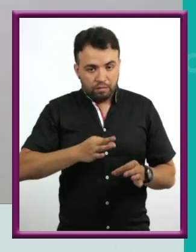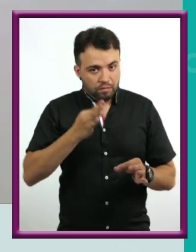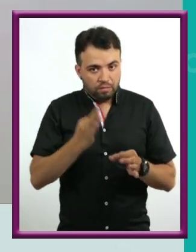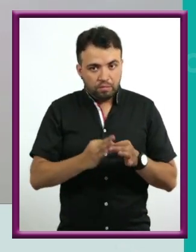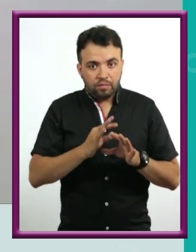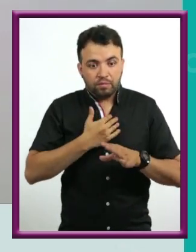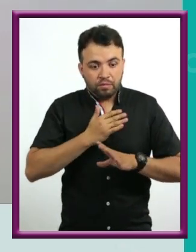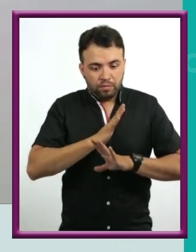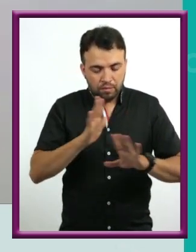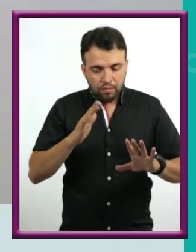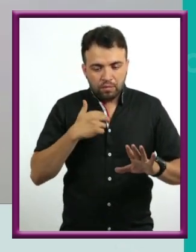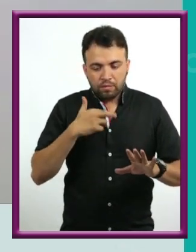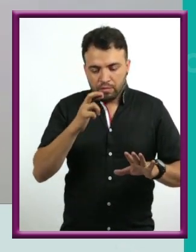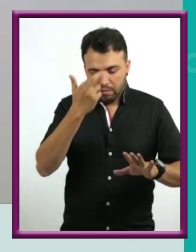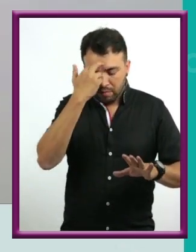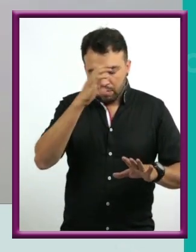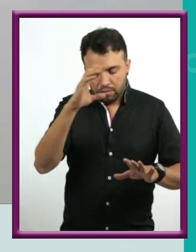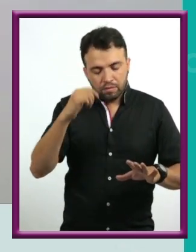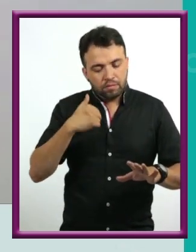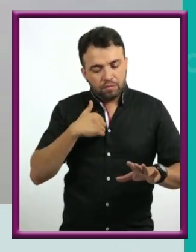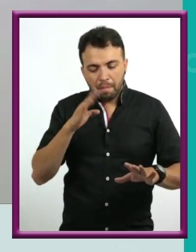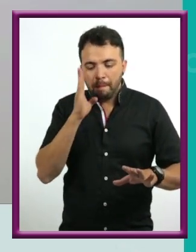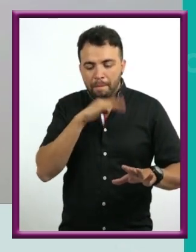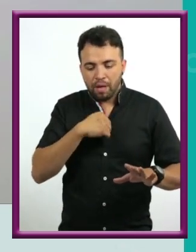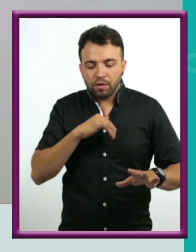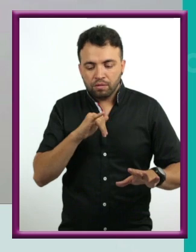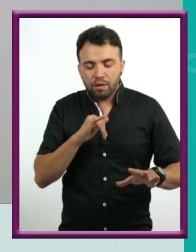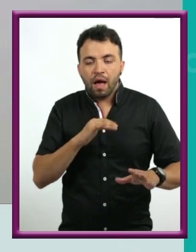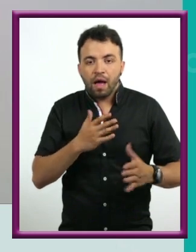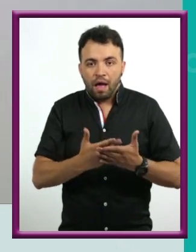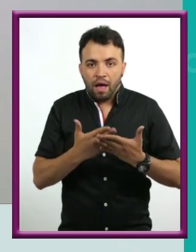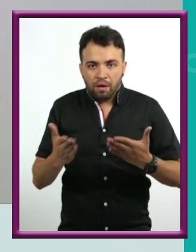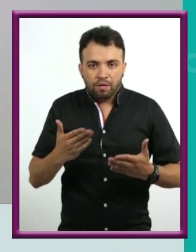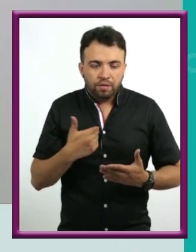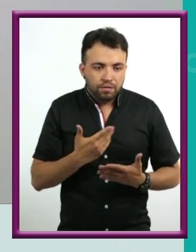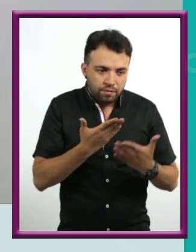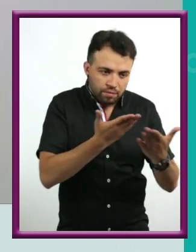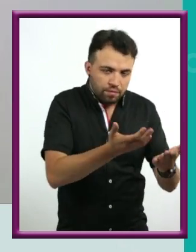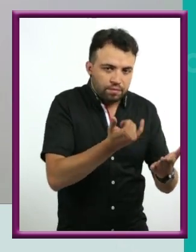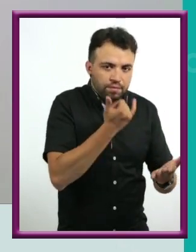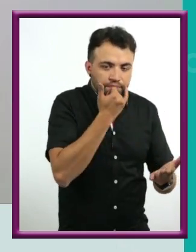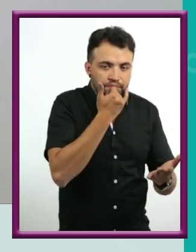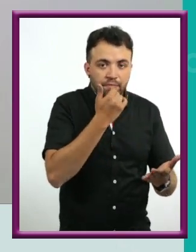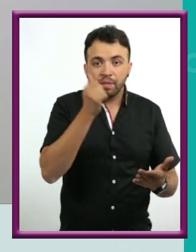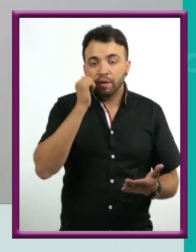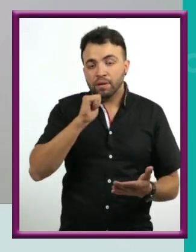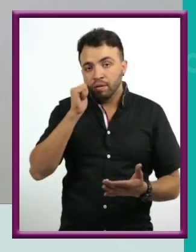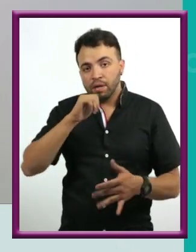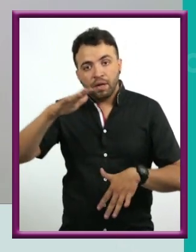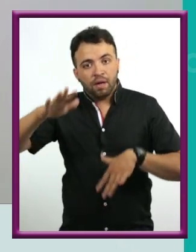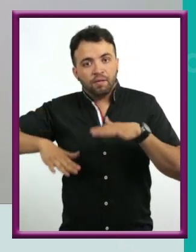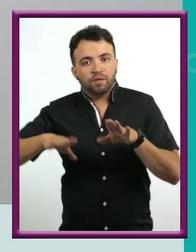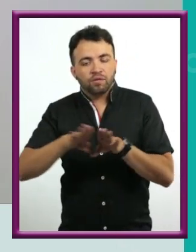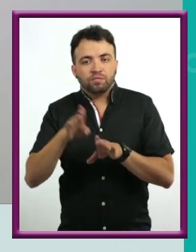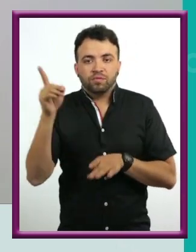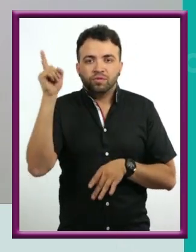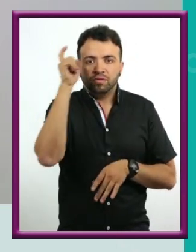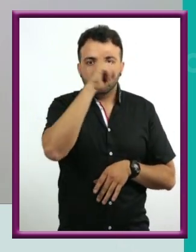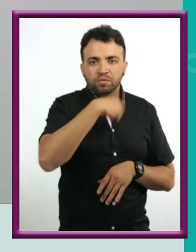base a eso, debemos de pedir disculpas. Hay veces que es muy